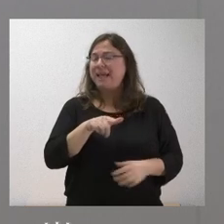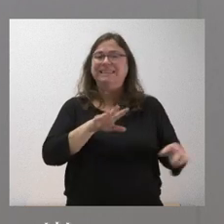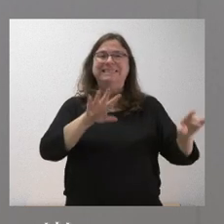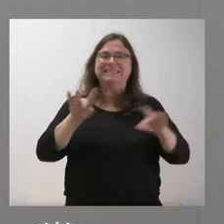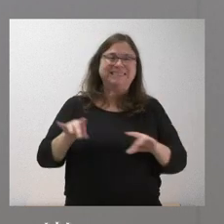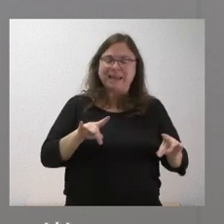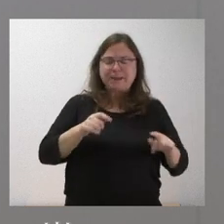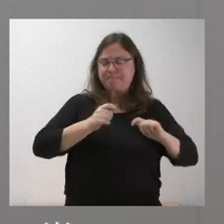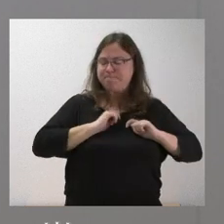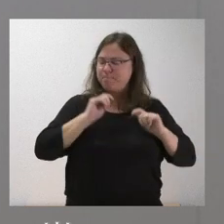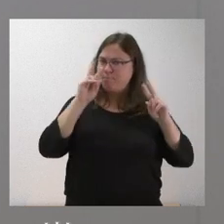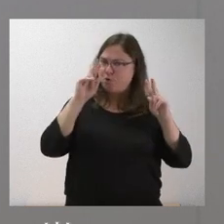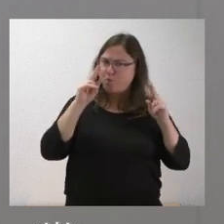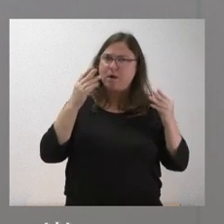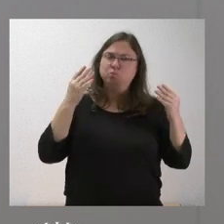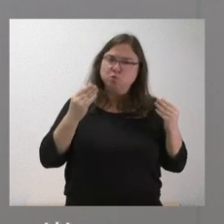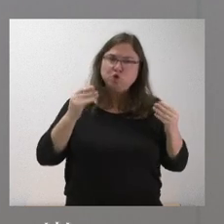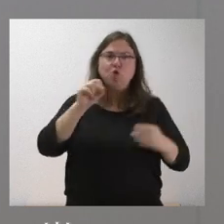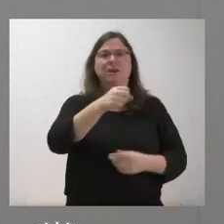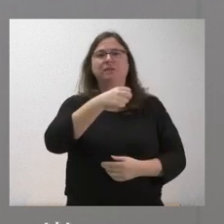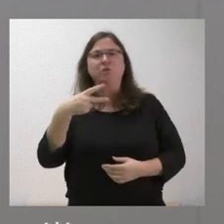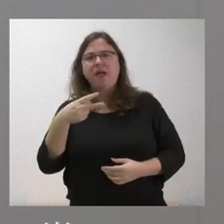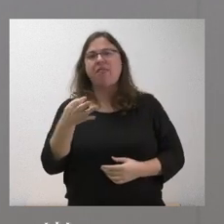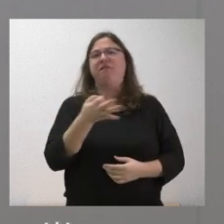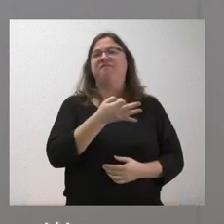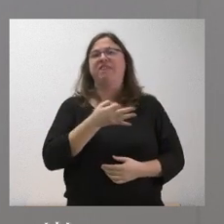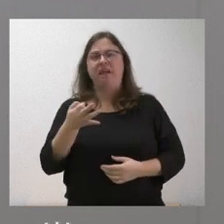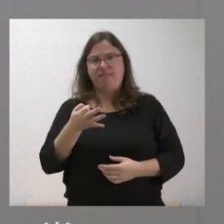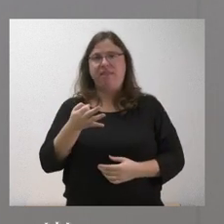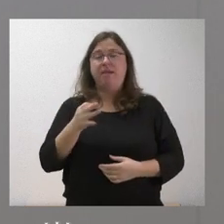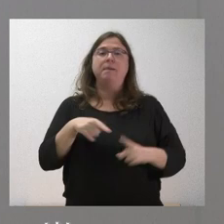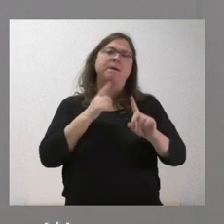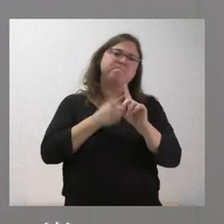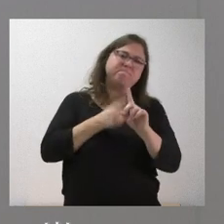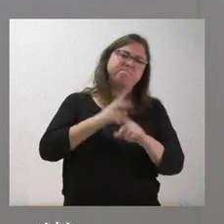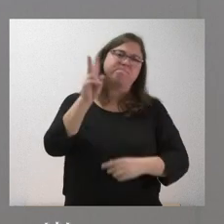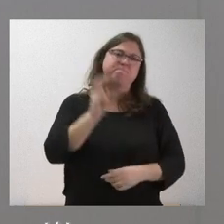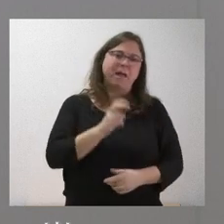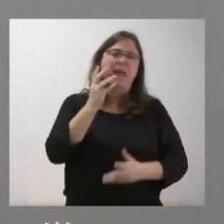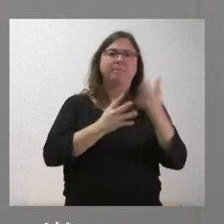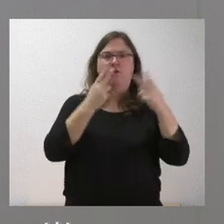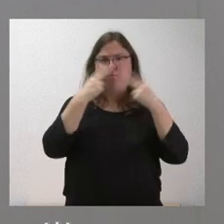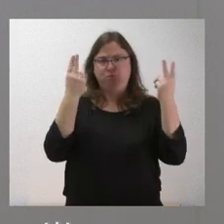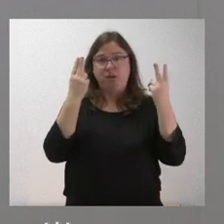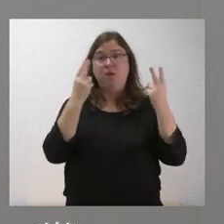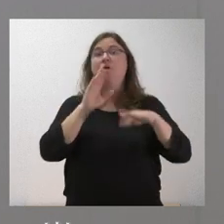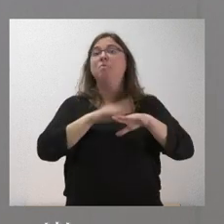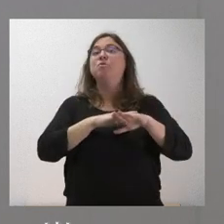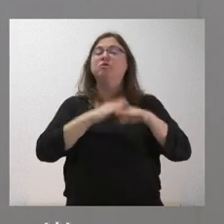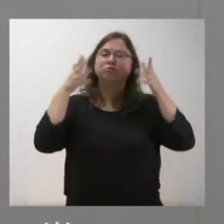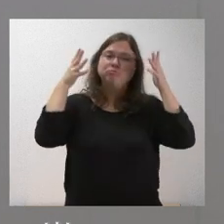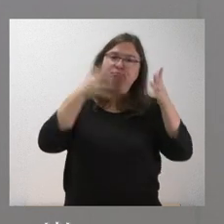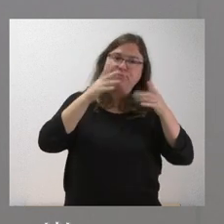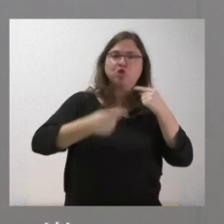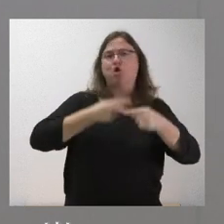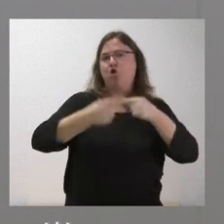nos preocupa mucho los resultados nos preocupa mucho la eficacia nos preocupa mucho la utilidad de las administraciones públicas y en esto nos estamos centrando todos los